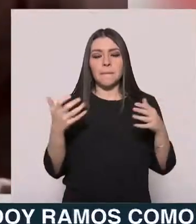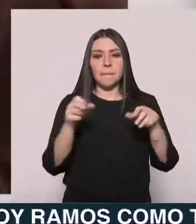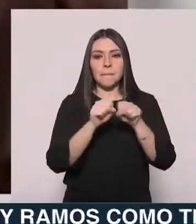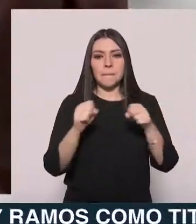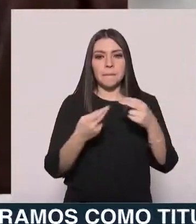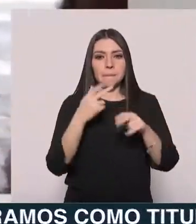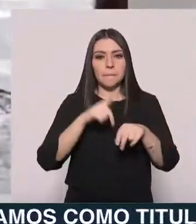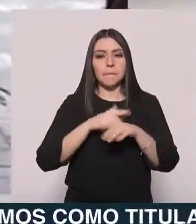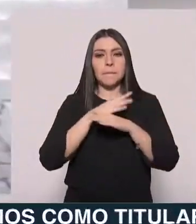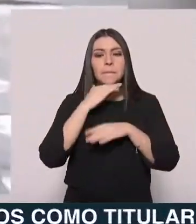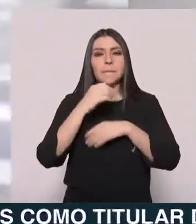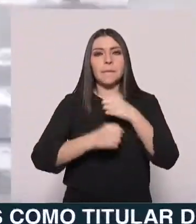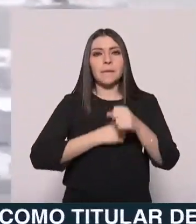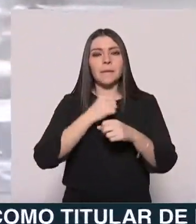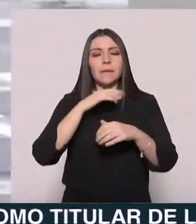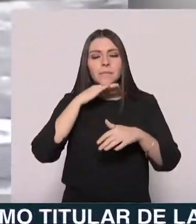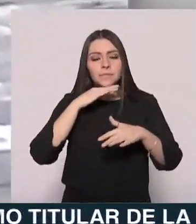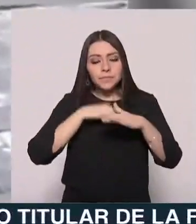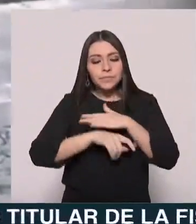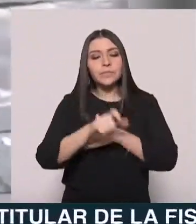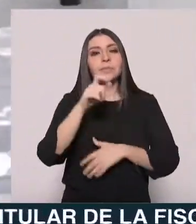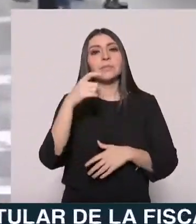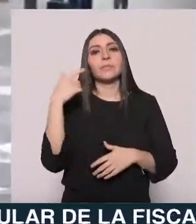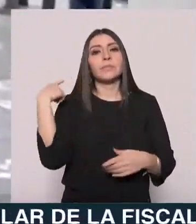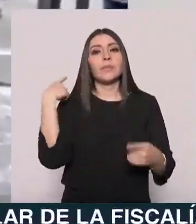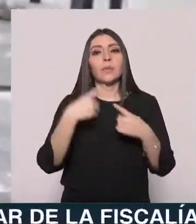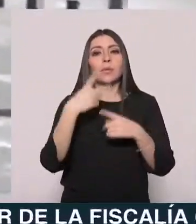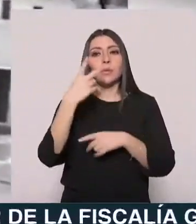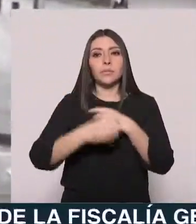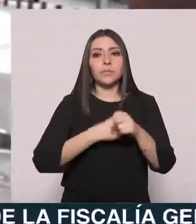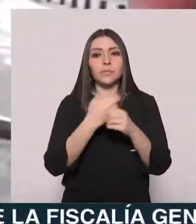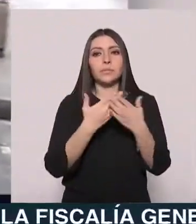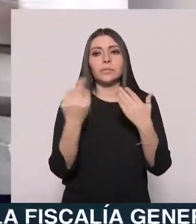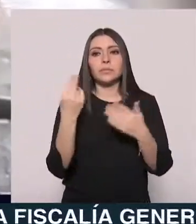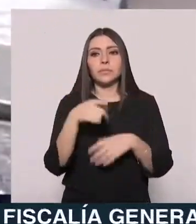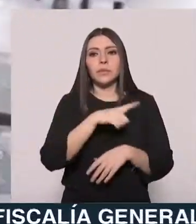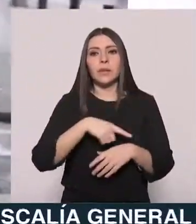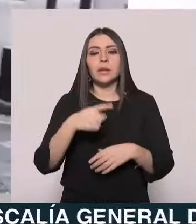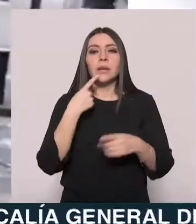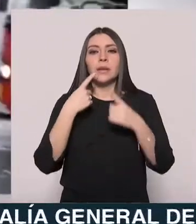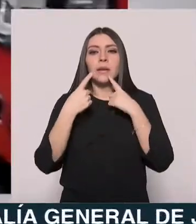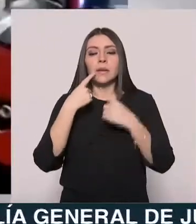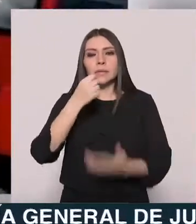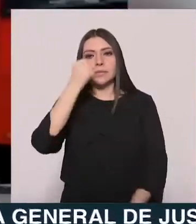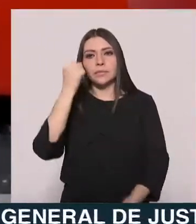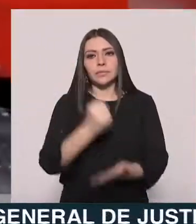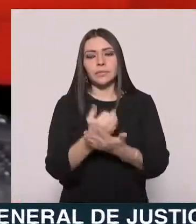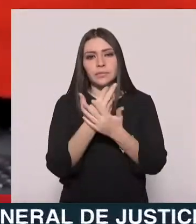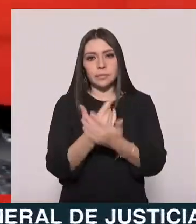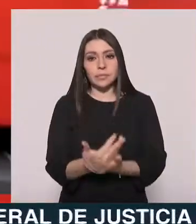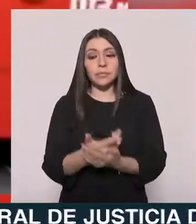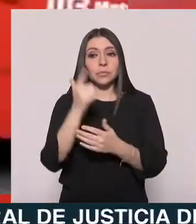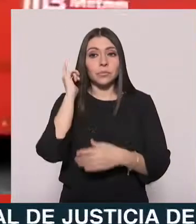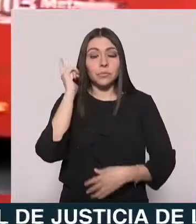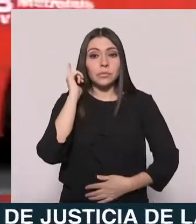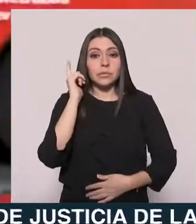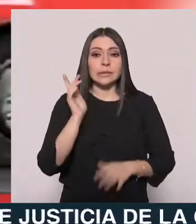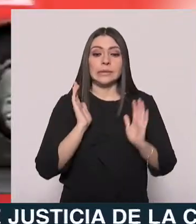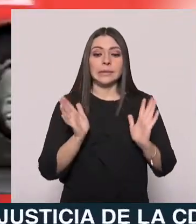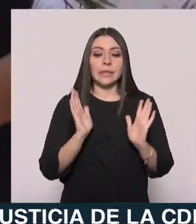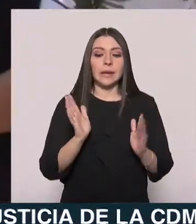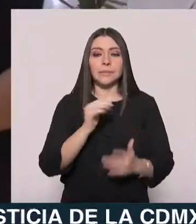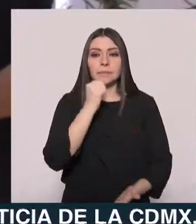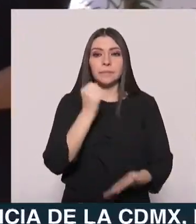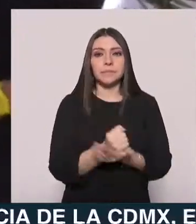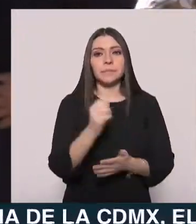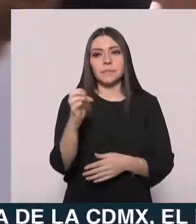2 años, que ya está listo y que solo necesita ser aprobado por una cosa que se llama el Comité Coordinador. Eso esperemos que quede ya, en enero